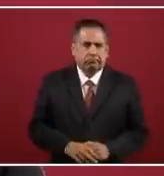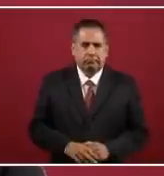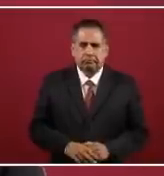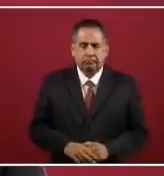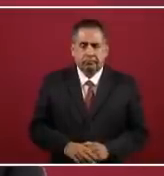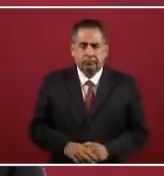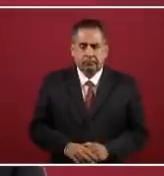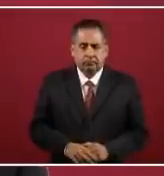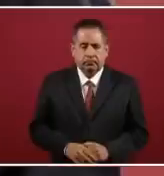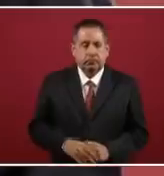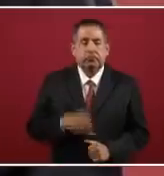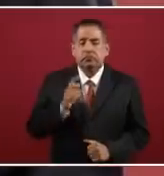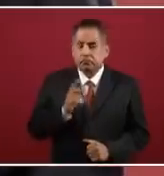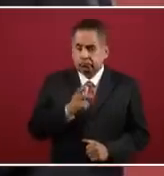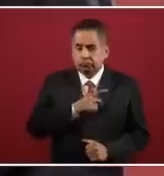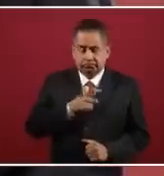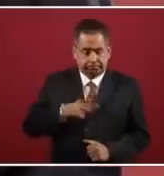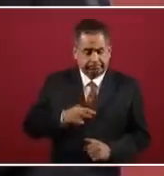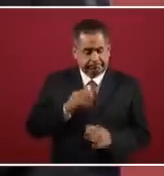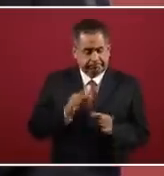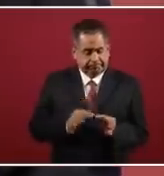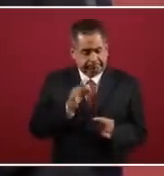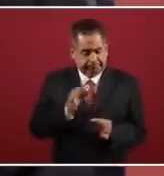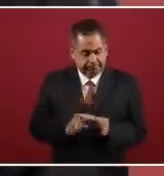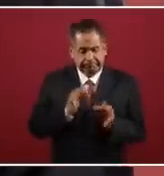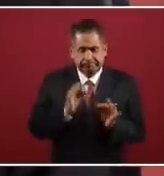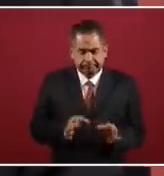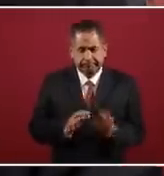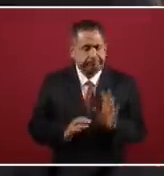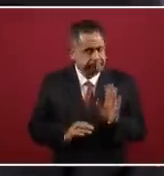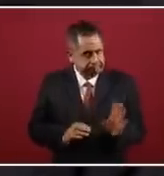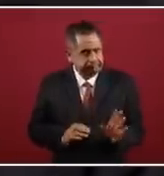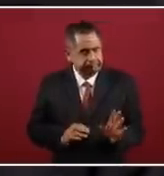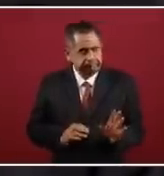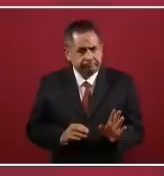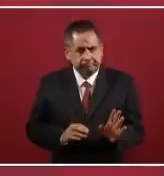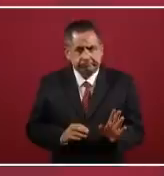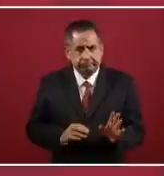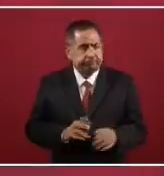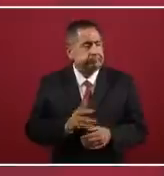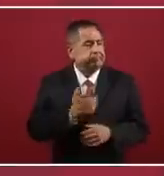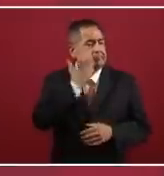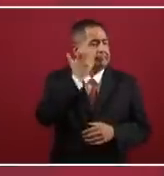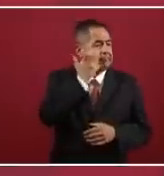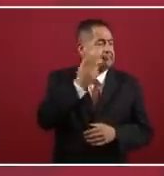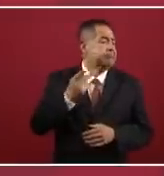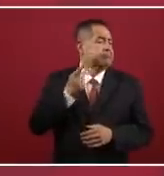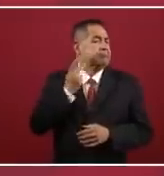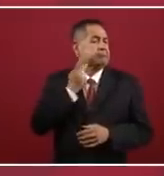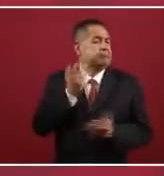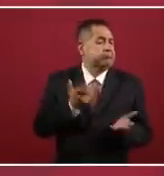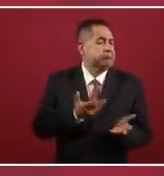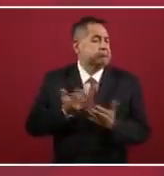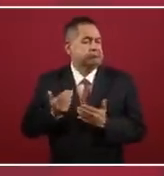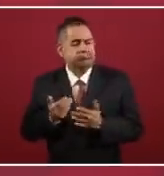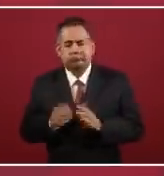que deben de aplicarse sin tintes políticos